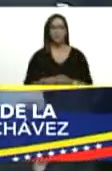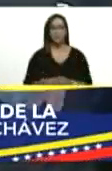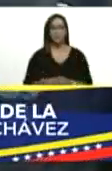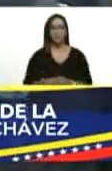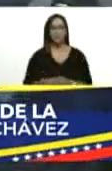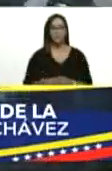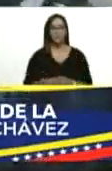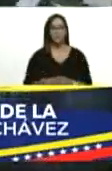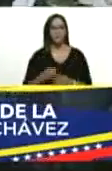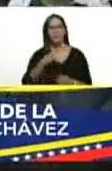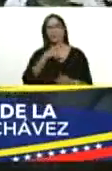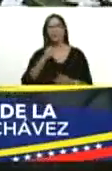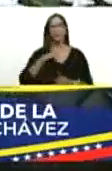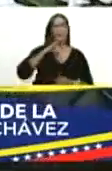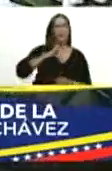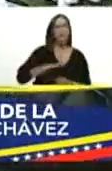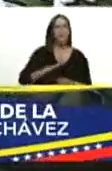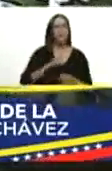Y no quedarnos